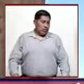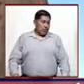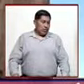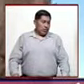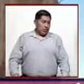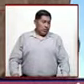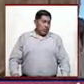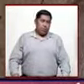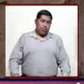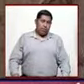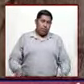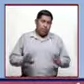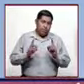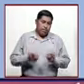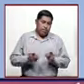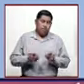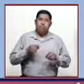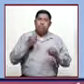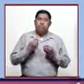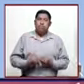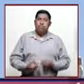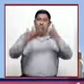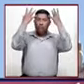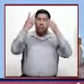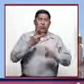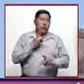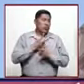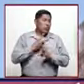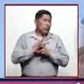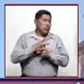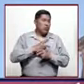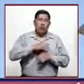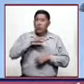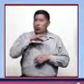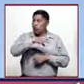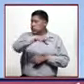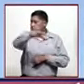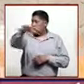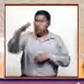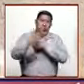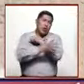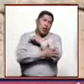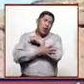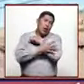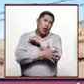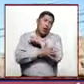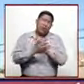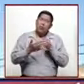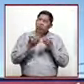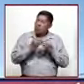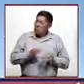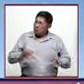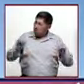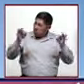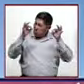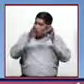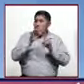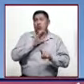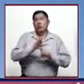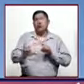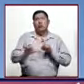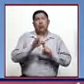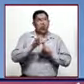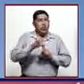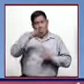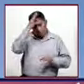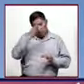Si realmente esa es la razón, hay que tener muchísimo cuidado en todos los municipios, tener mayor seguridad, porque estos son objetos patrimoniales, culturales, de fe,